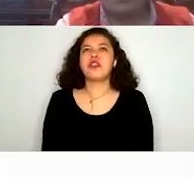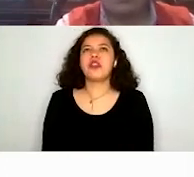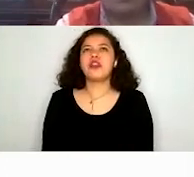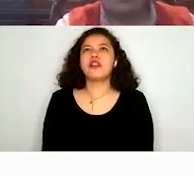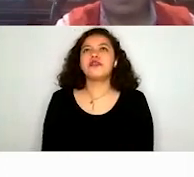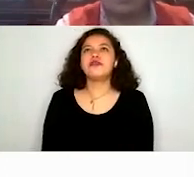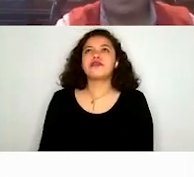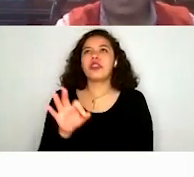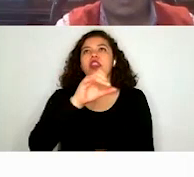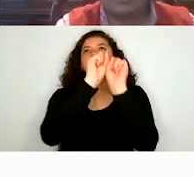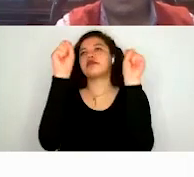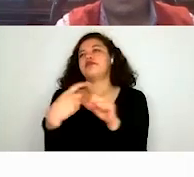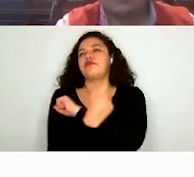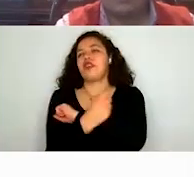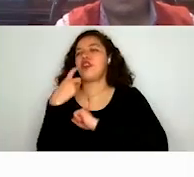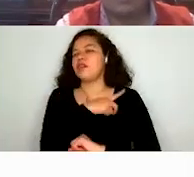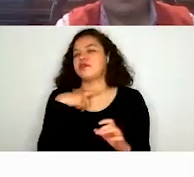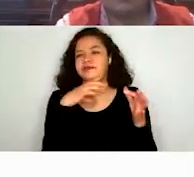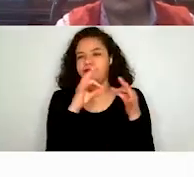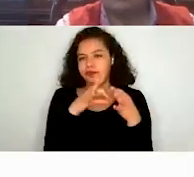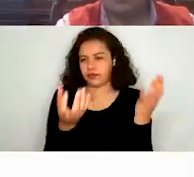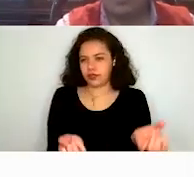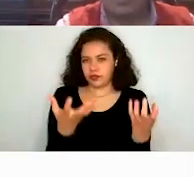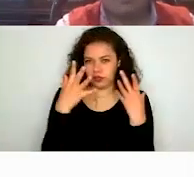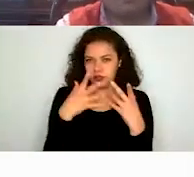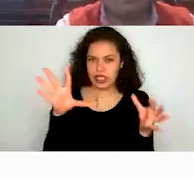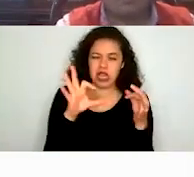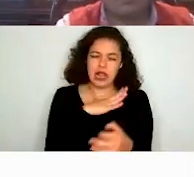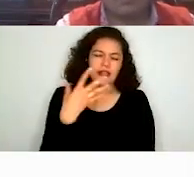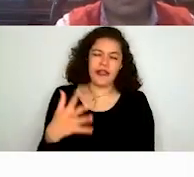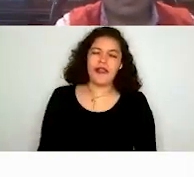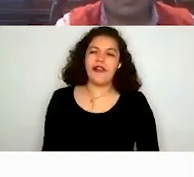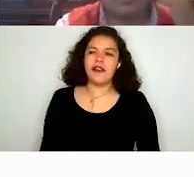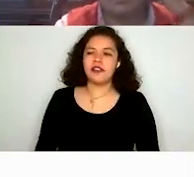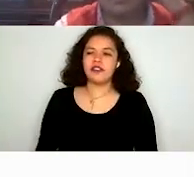automatizado, lo mismo, hay que describir la cantidad y una descripción muy general.